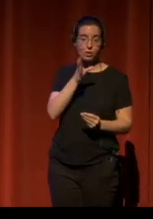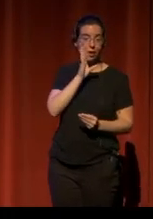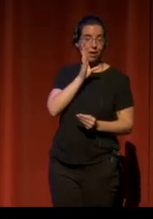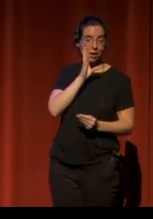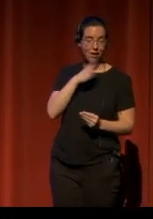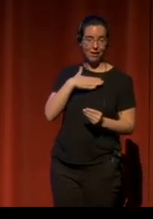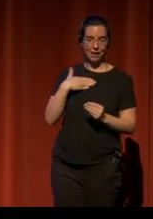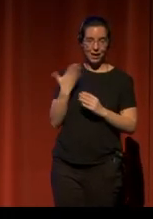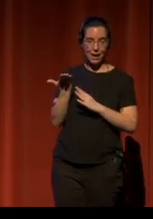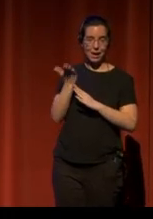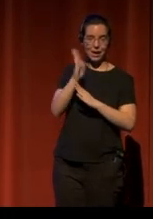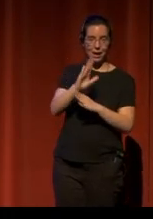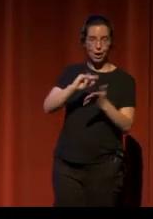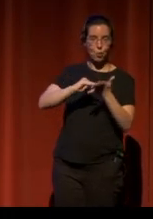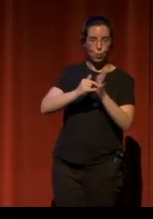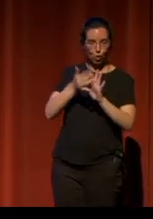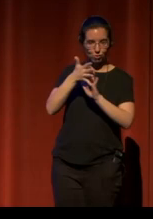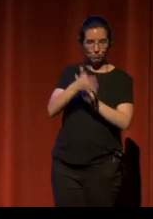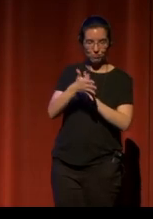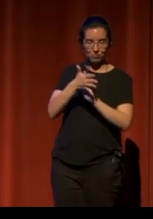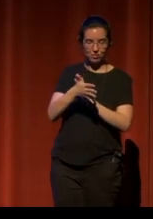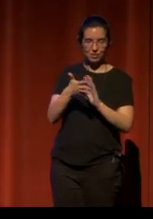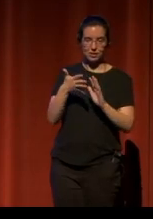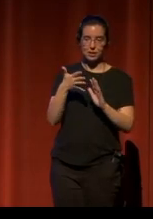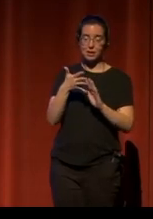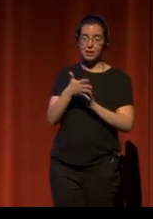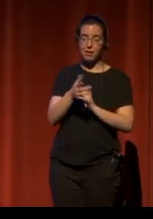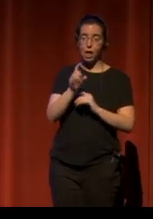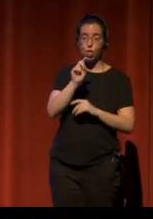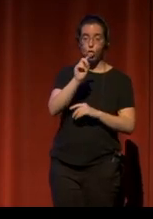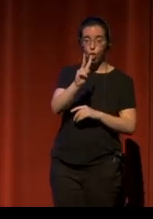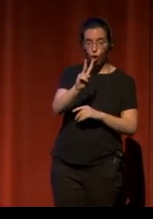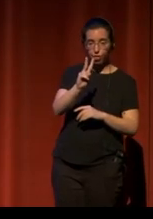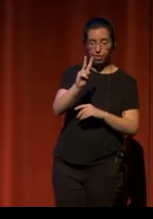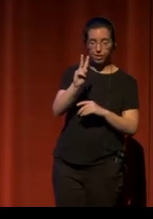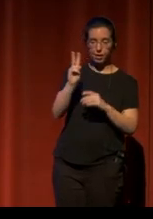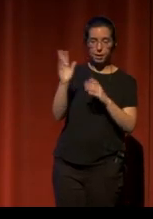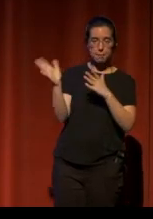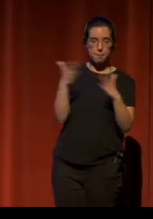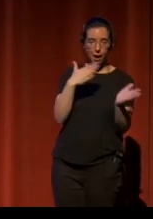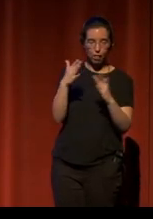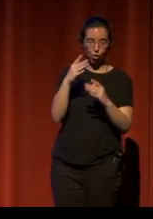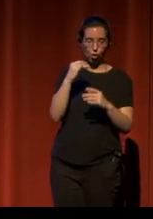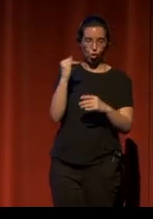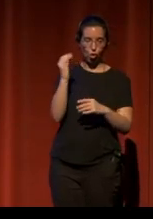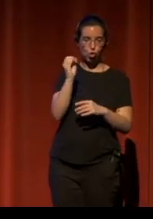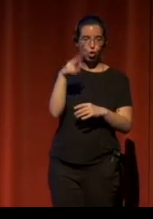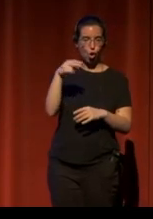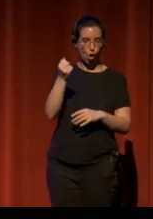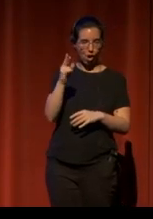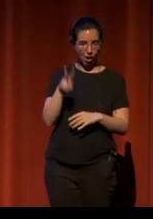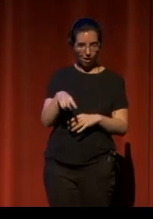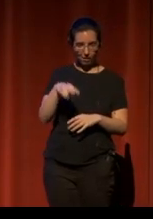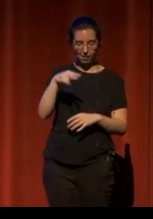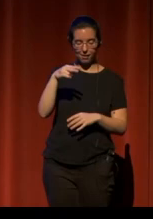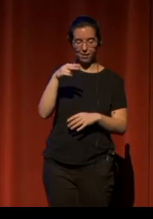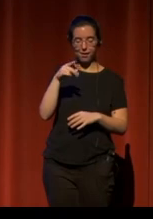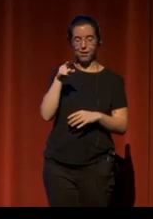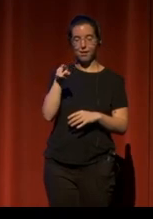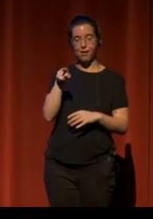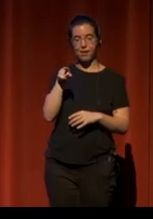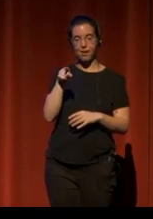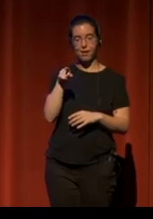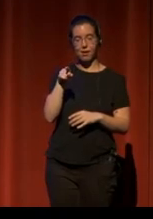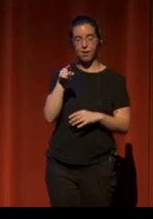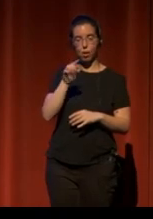ese proyecto que mencionaba muy rápido no de como el 12 de marzo yo lanzo un tweet e y apenas 48